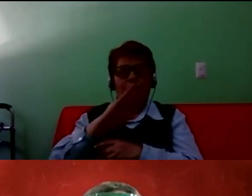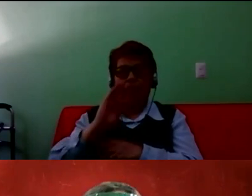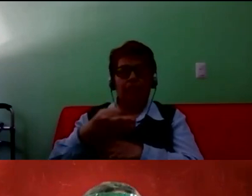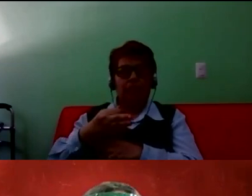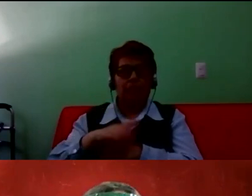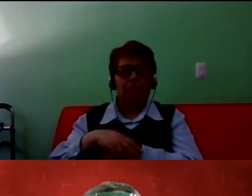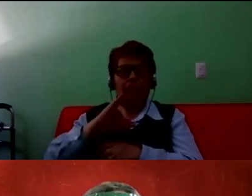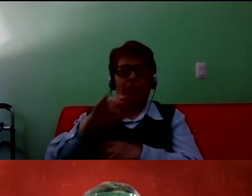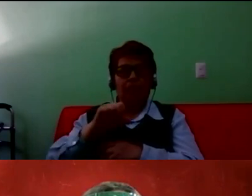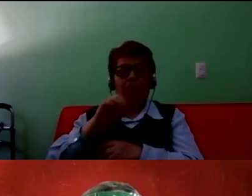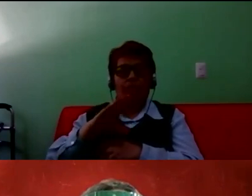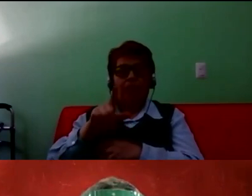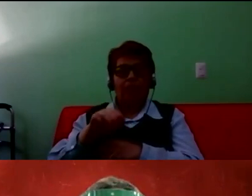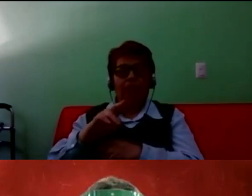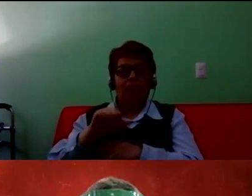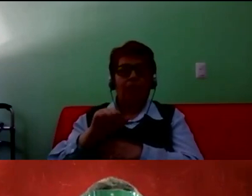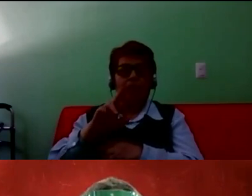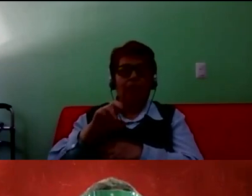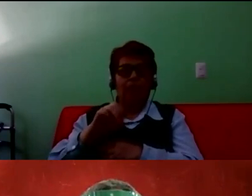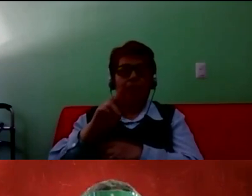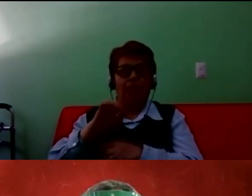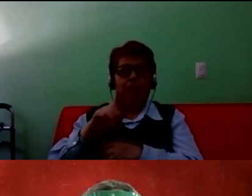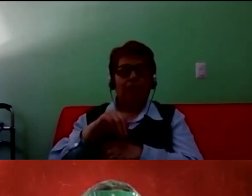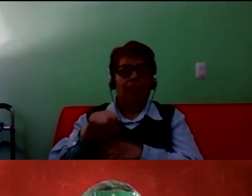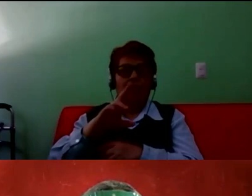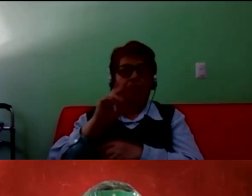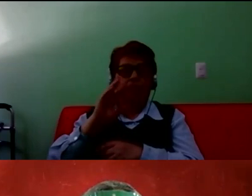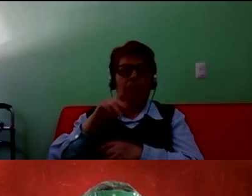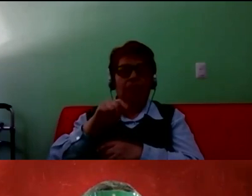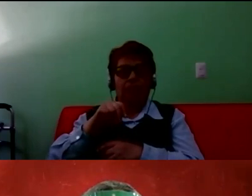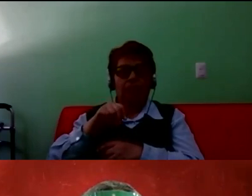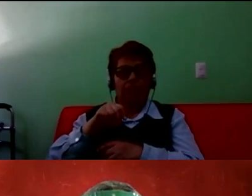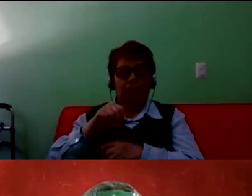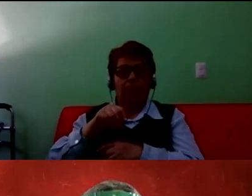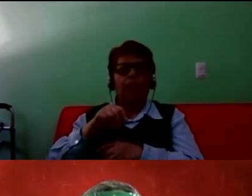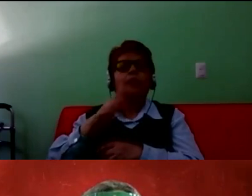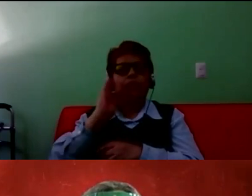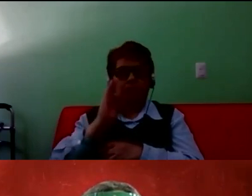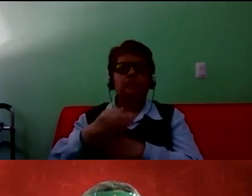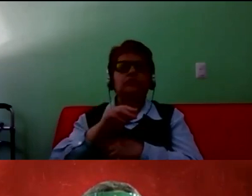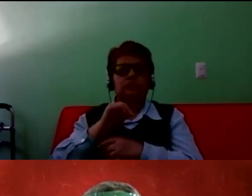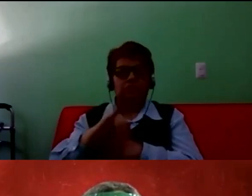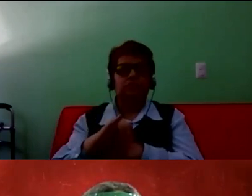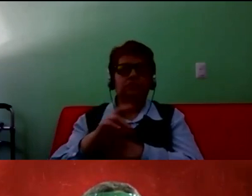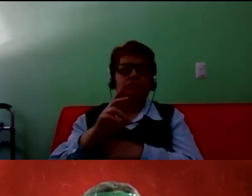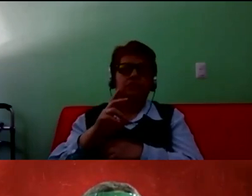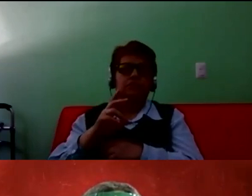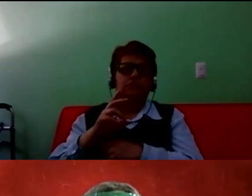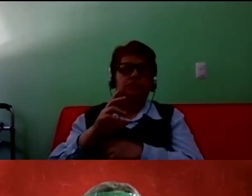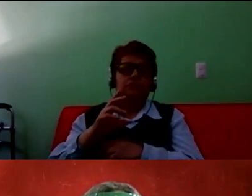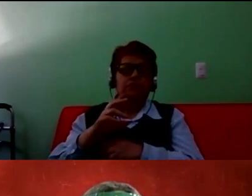Diputado José Luis Rodríguez. A favor. ¿Llegó? A favor. Diputada